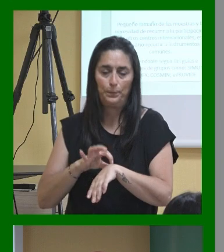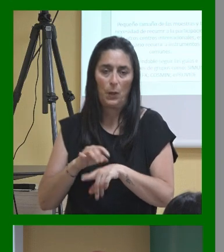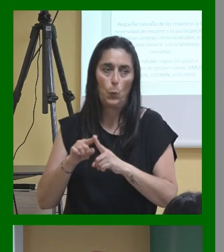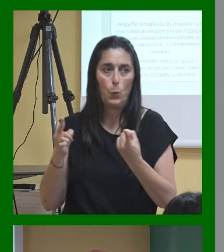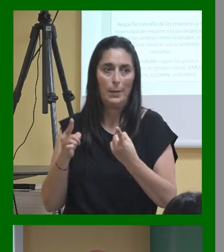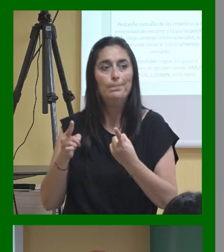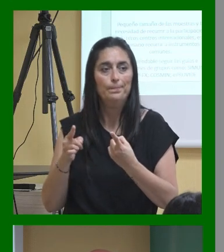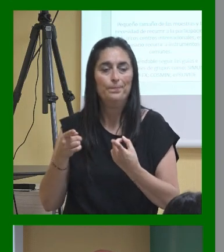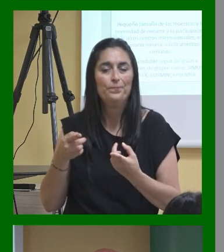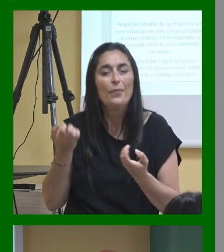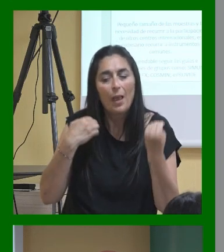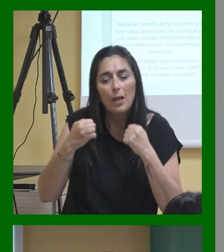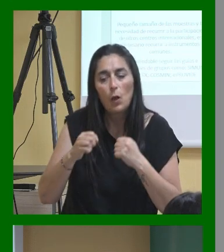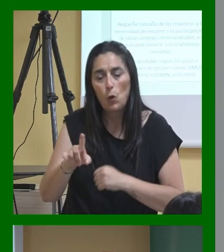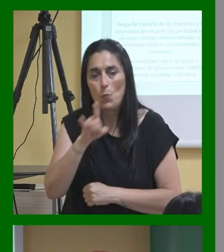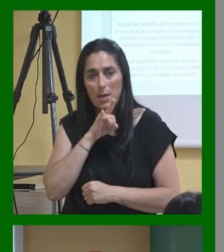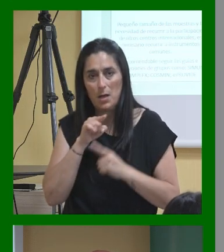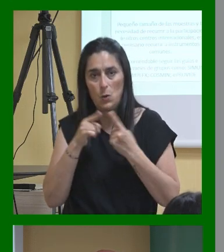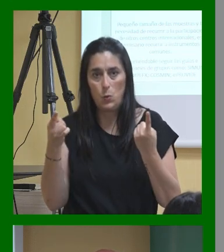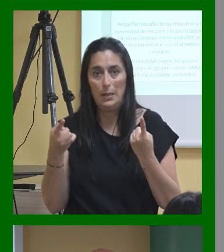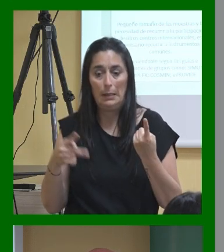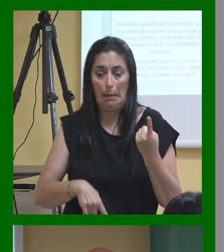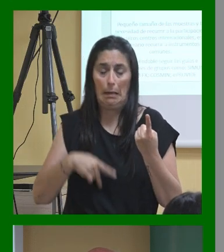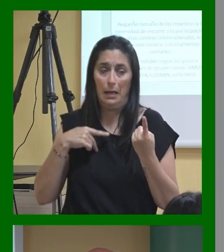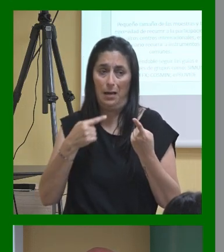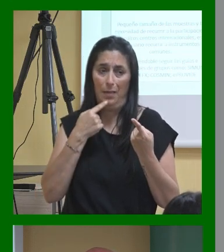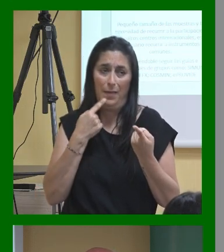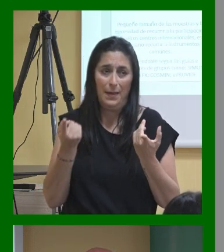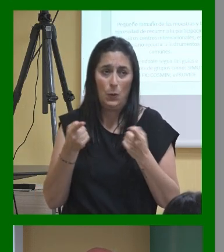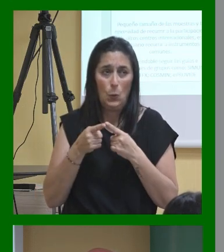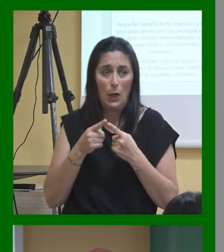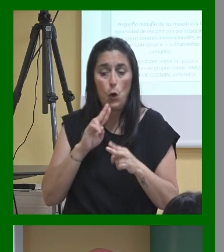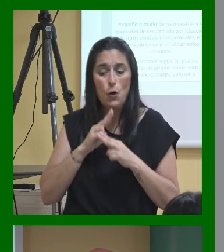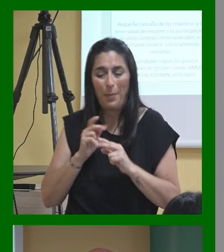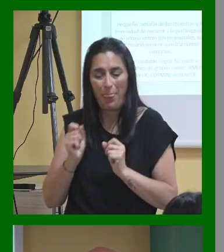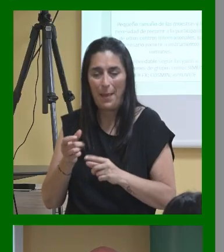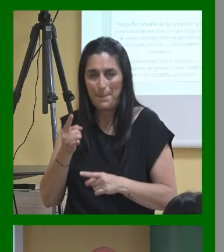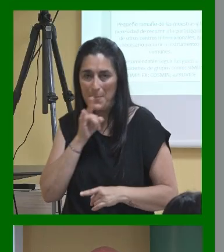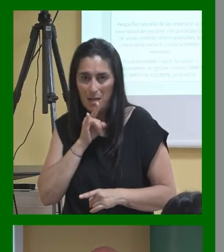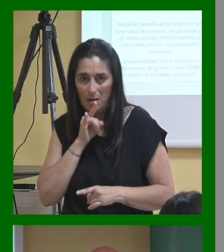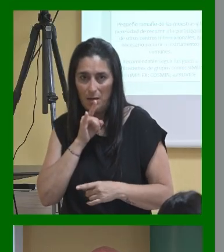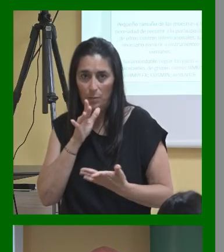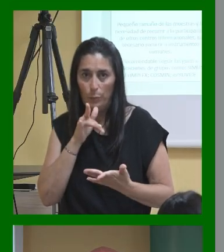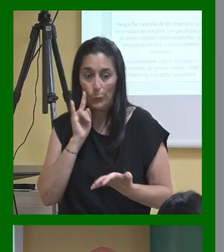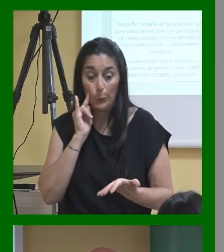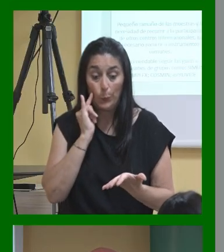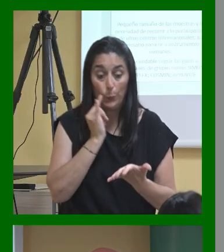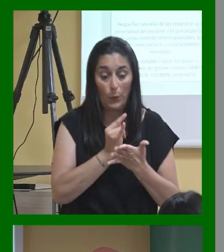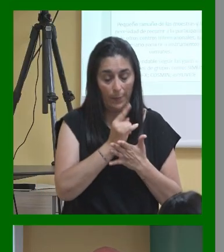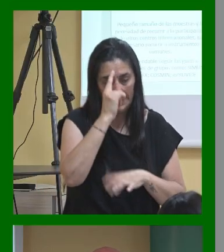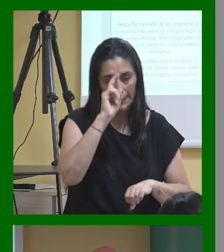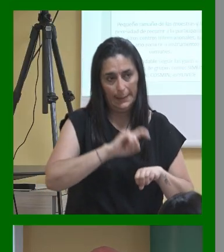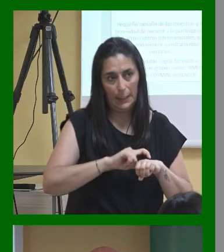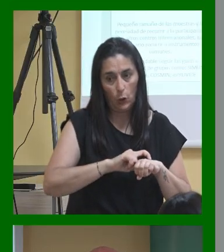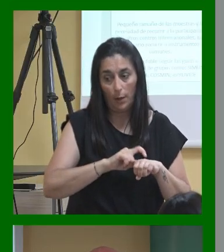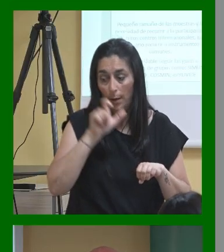para mí. Y una de las malas praxis de la psicología en general, hablamos en abstracto, es que dado que las pruebas que utilizamos en psicología no están adaptadas a